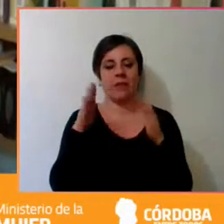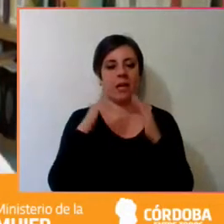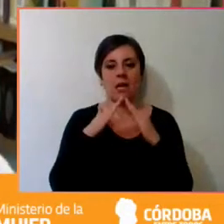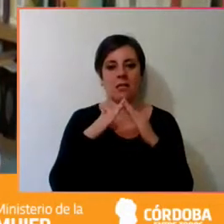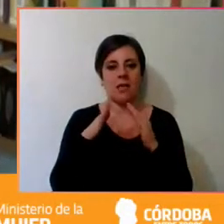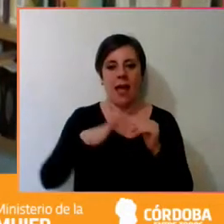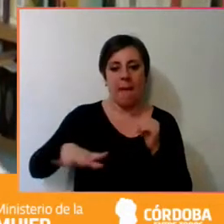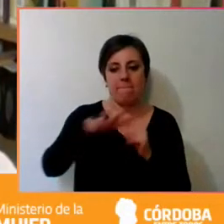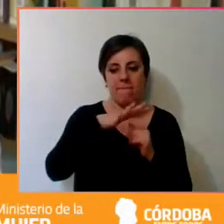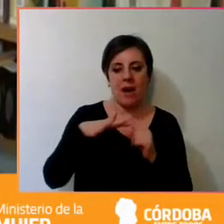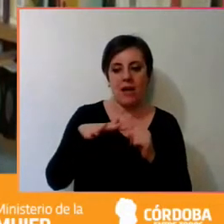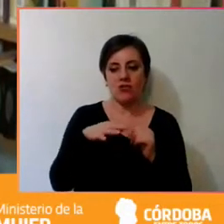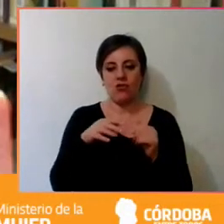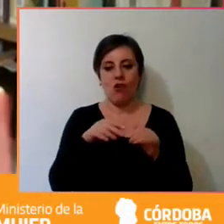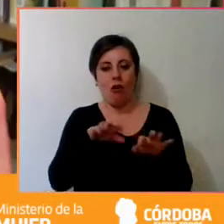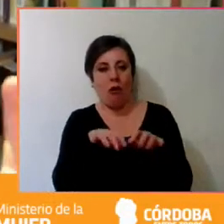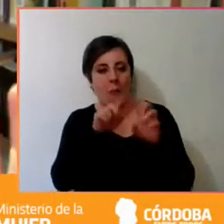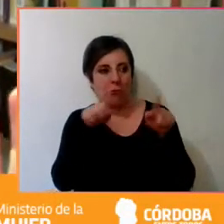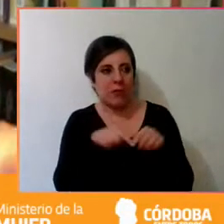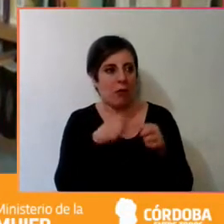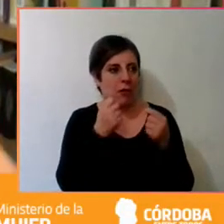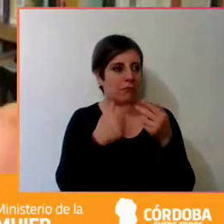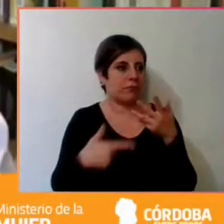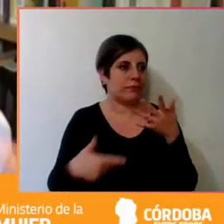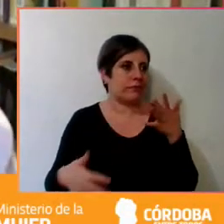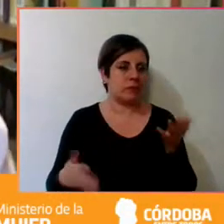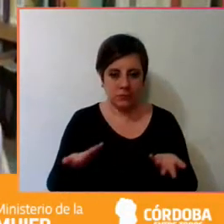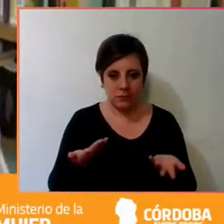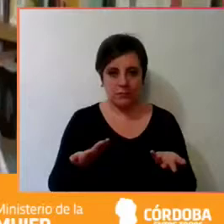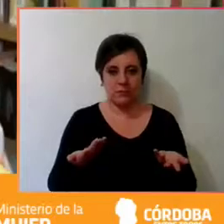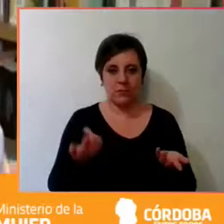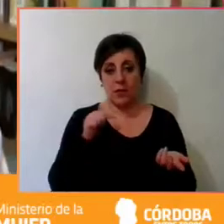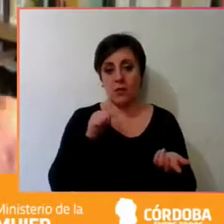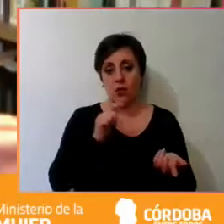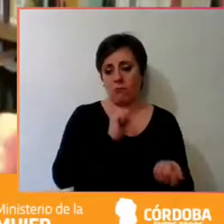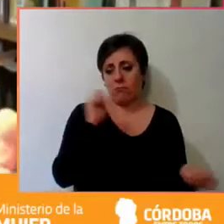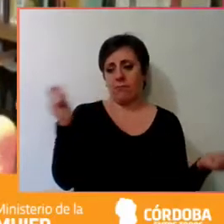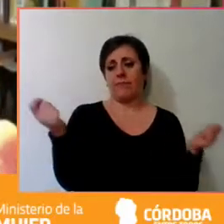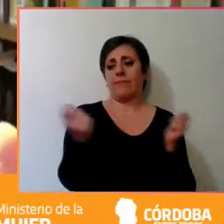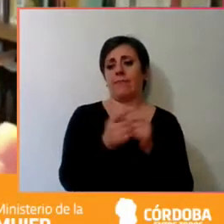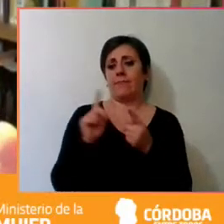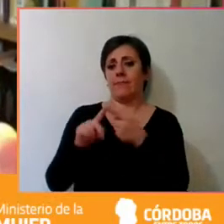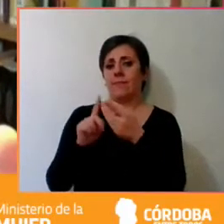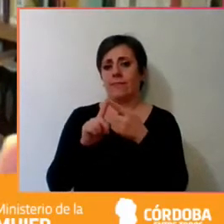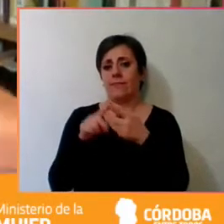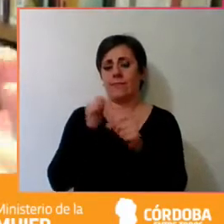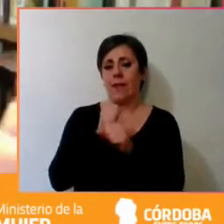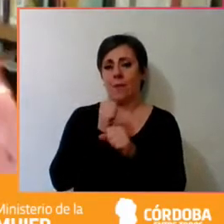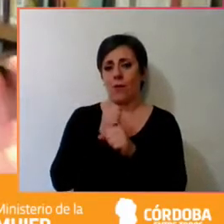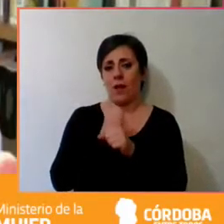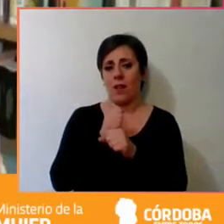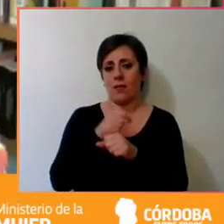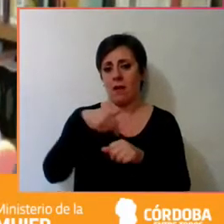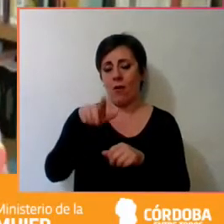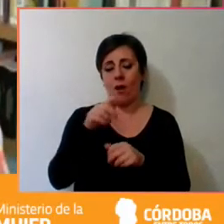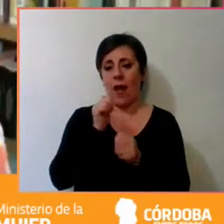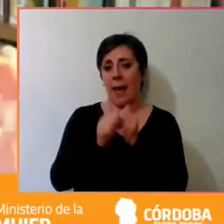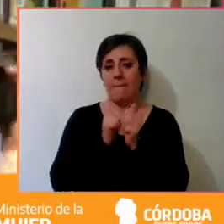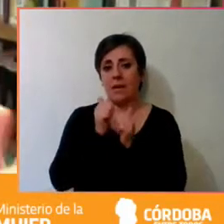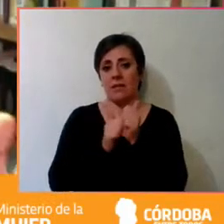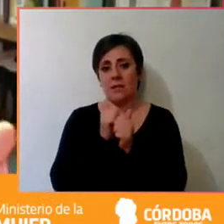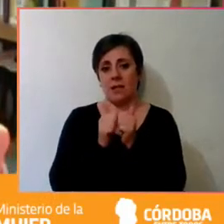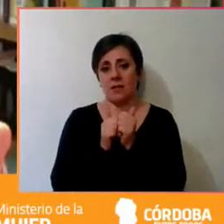lugar, de máquinas y de todo este tipo de cosas. Eso está transformando las relaciones laborales. Ahorita las empresas,